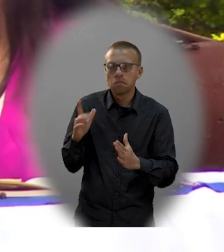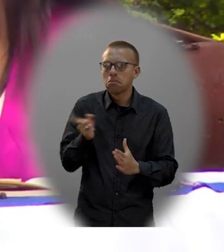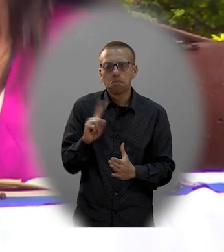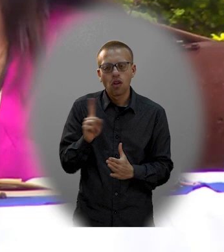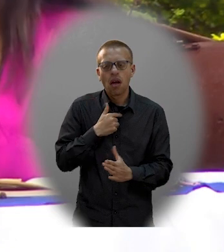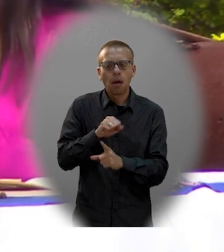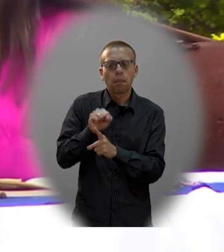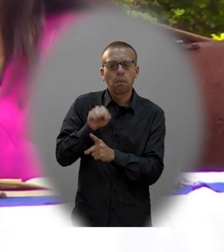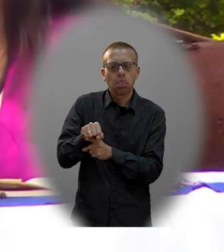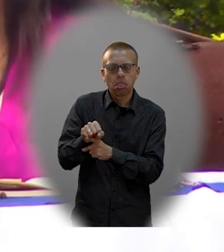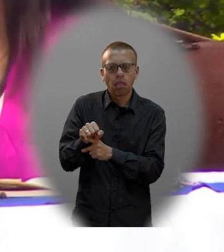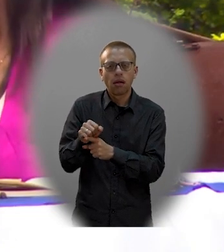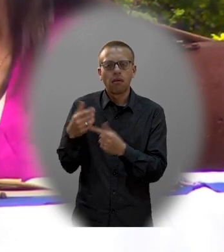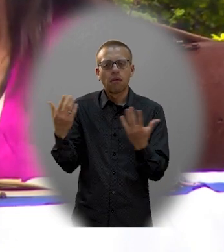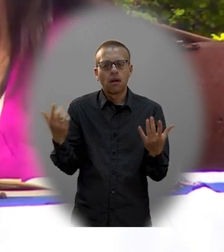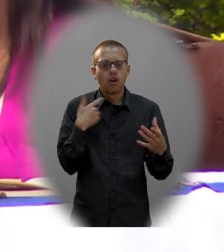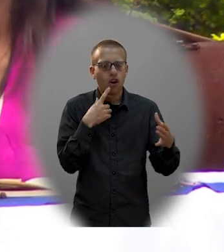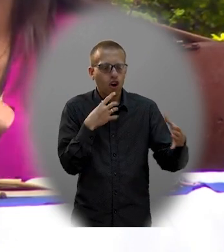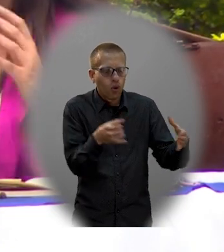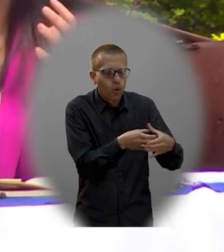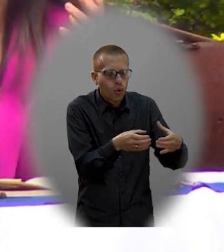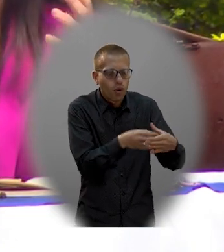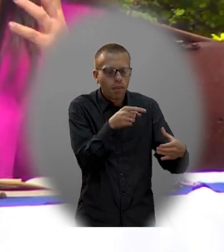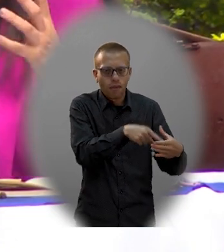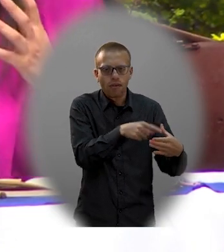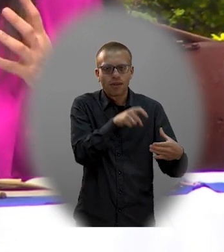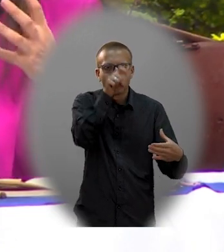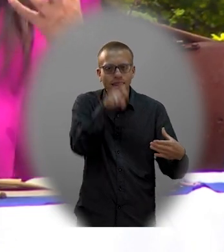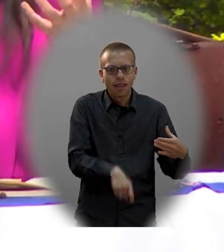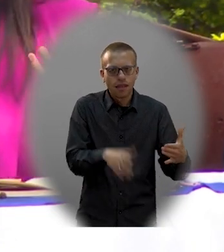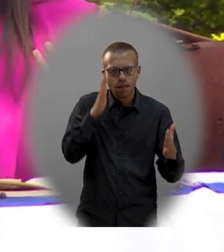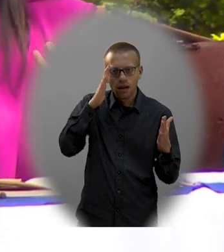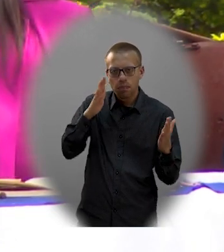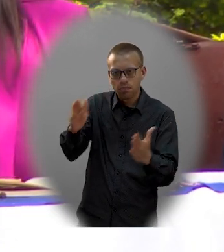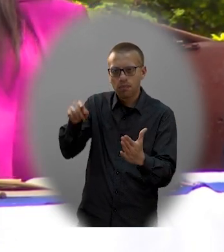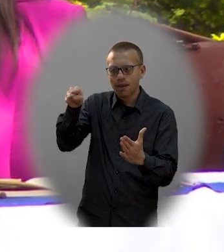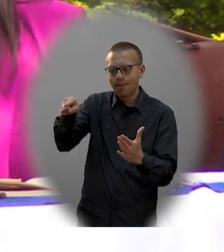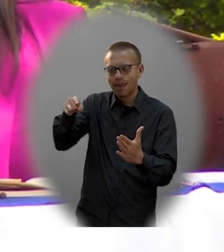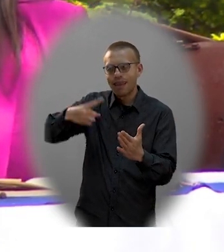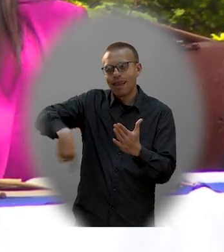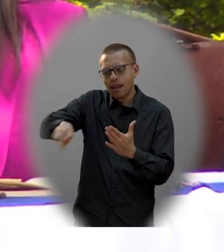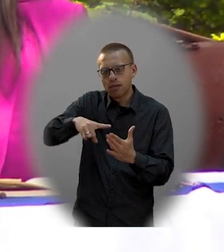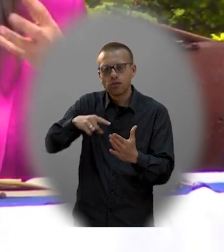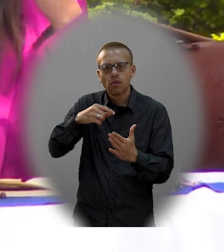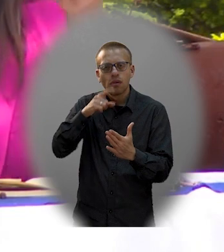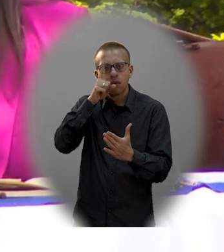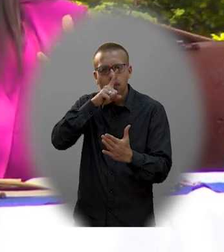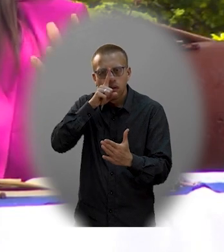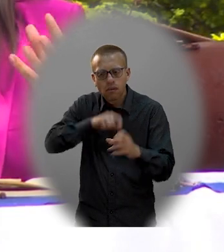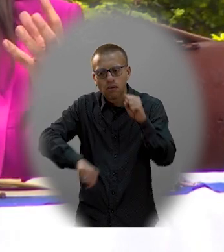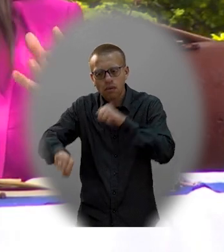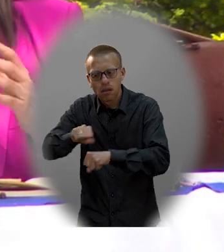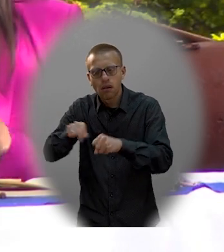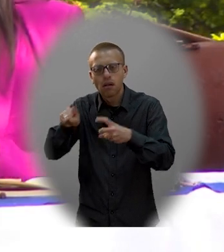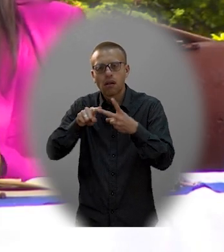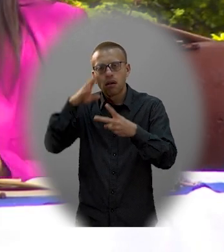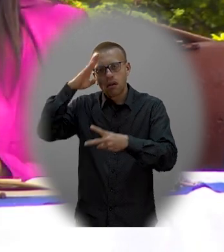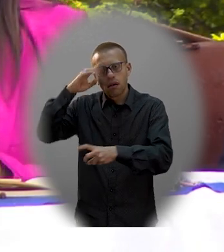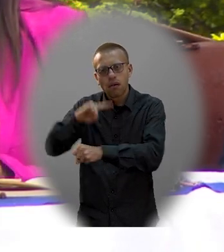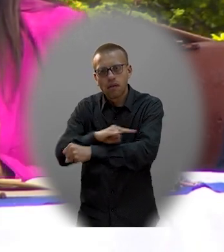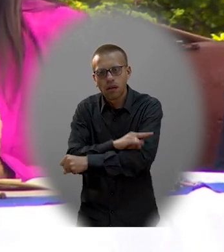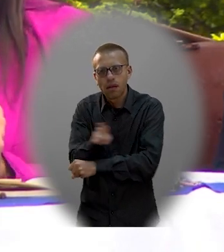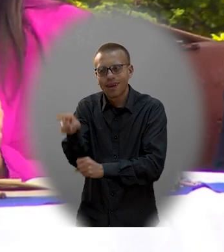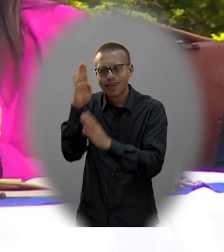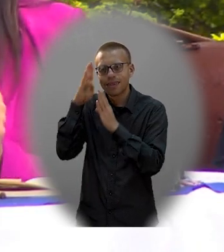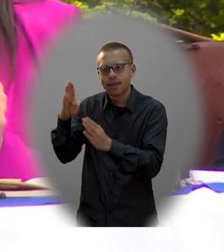y las juntanzas tienen que jugar también un papel muy importante en poder decir, claro que sí son parte de la comunidad y claro que alguna forma de respuesta